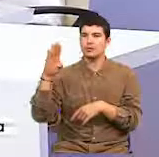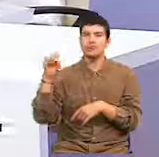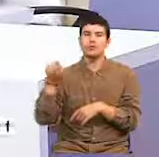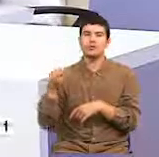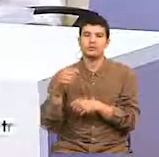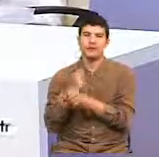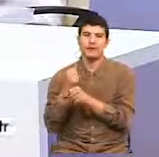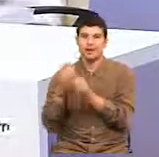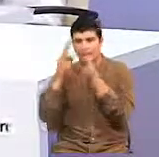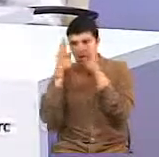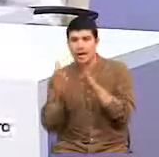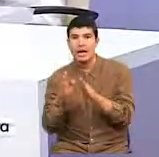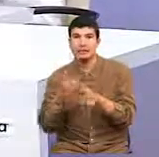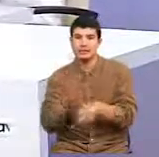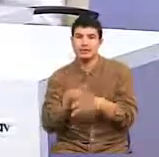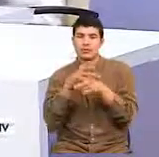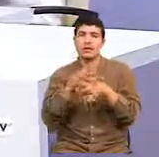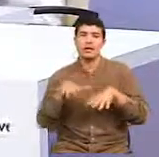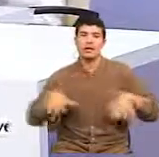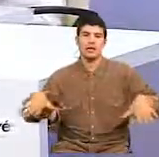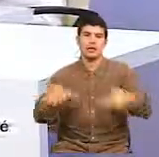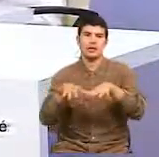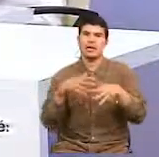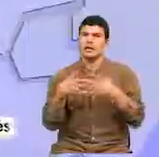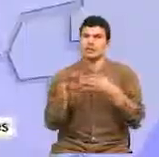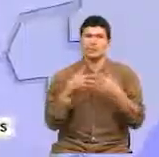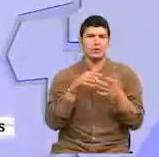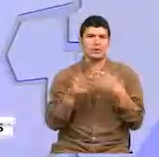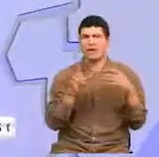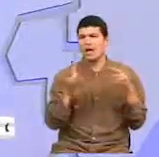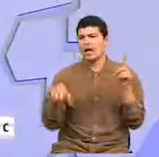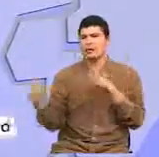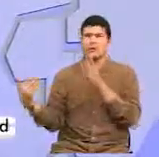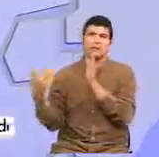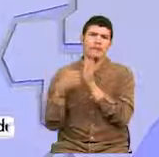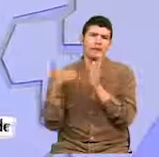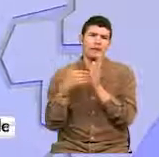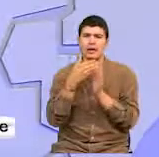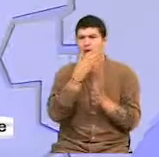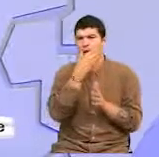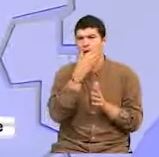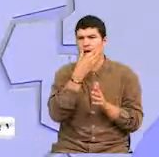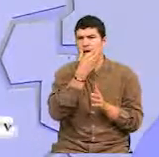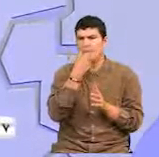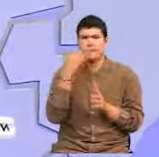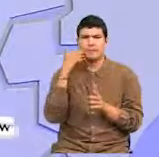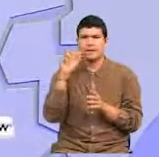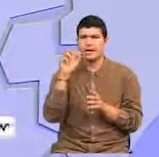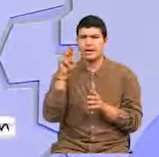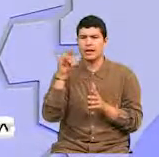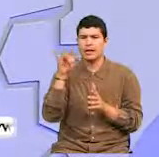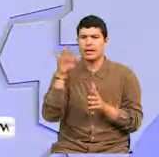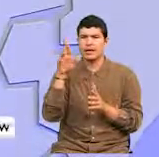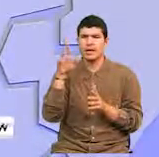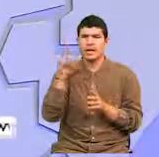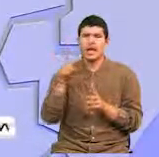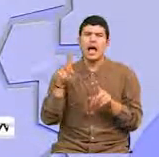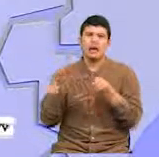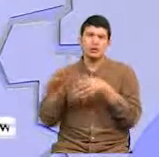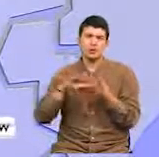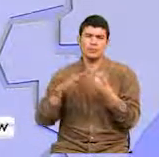la seguridad a esa zona, pese a que se registren denuncias de que hay presencia de los llamados paramilitares, pese a que hay intranquilidad en la